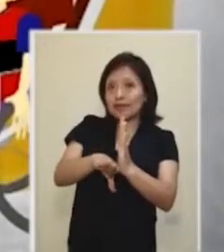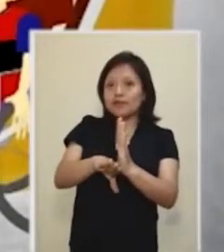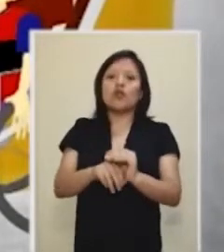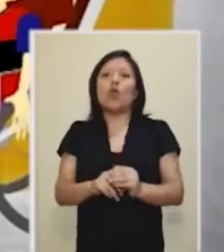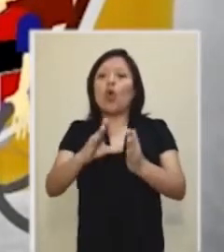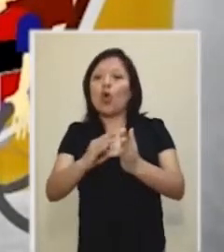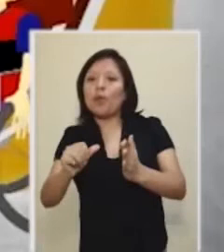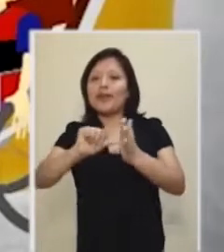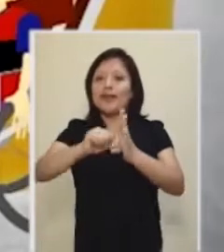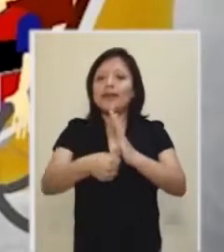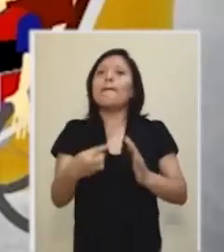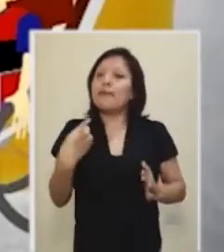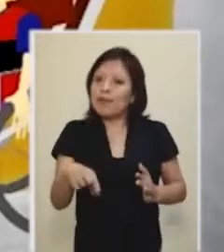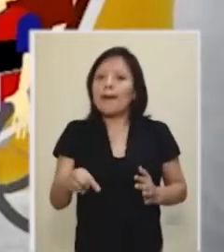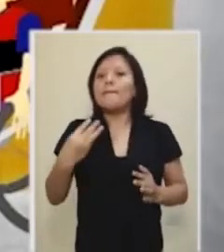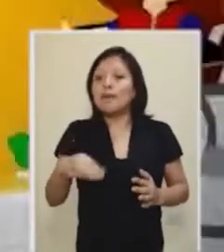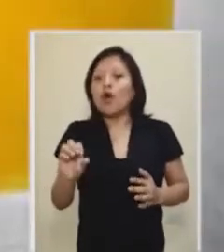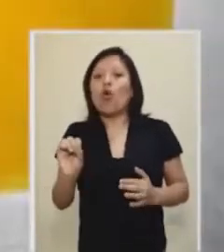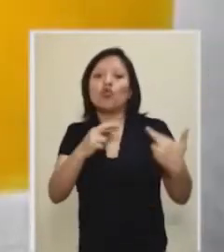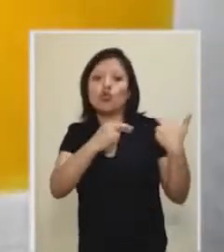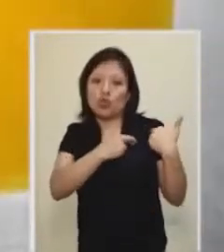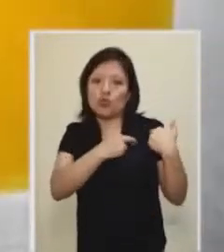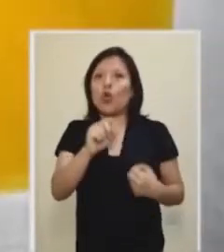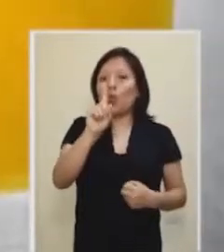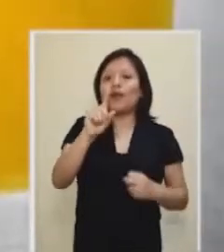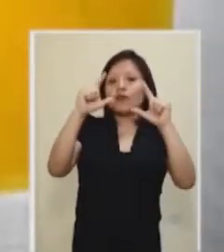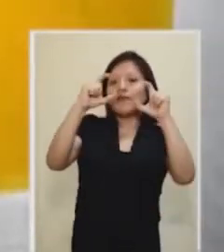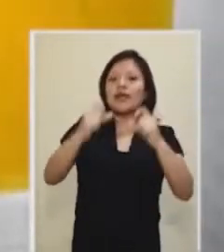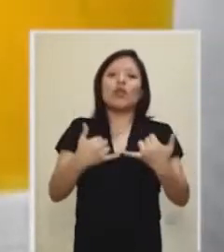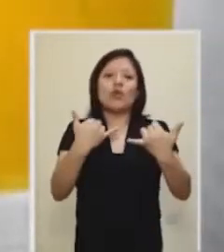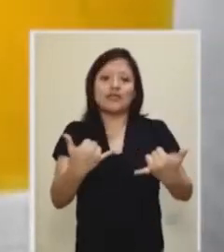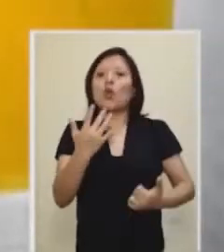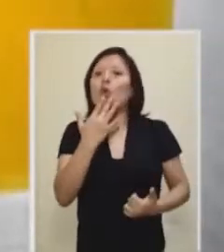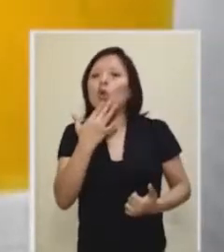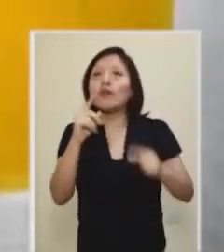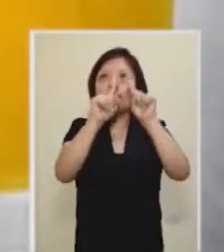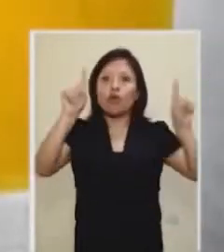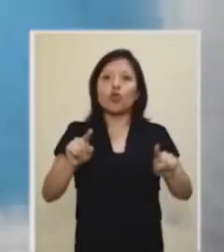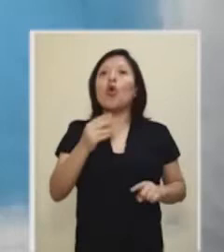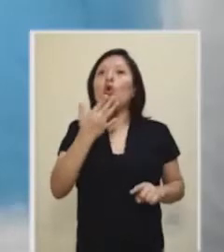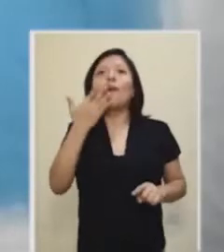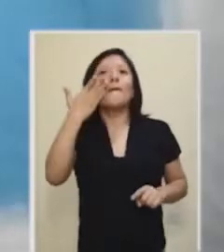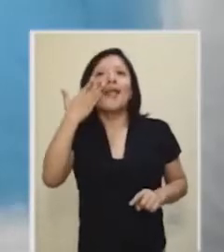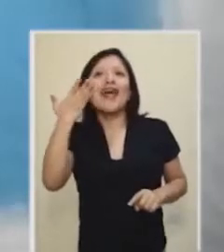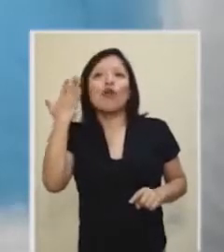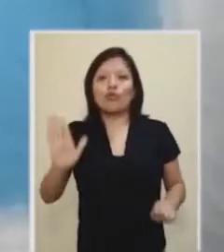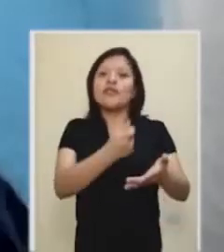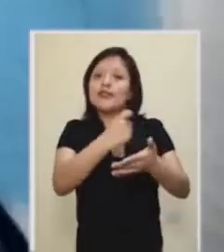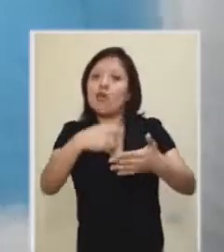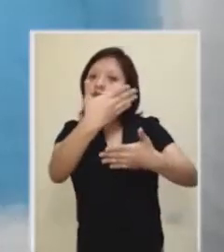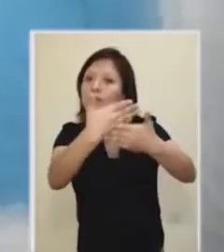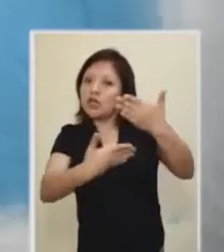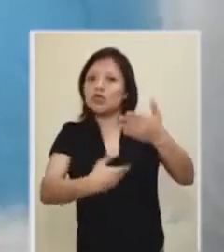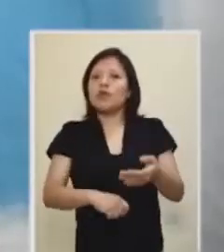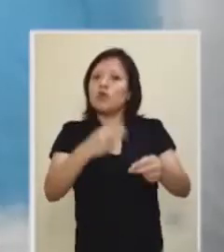porque pensamos que las personas con discapacidad, de alguna manera, no pueden realizar ciertas funciones, ¿no?, equivocadamente, y que por eso,